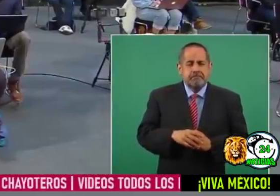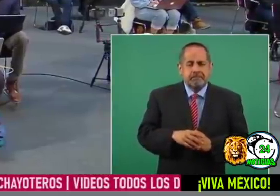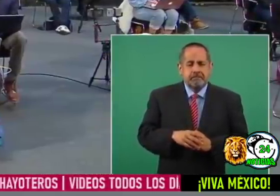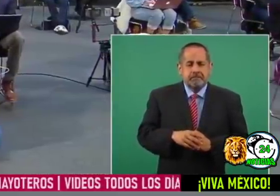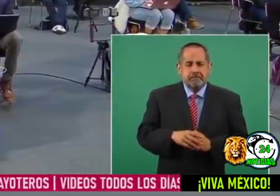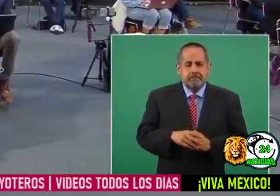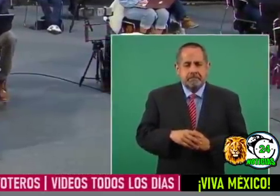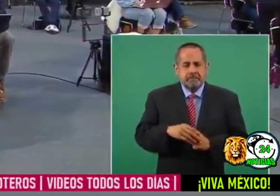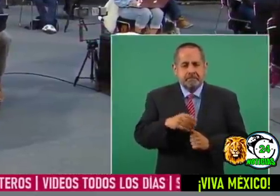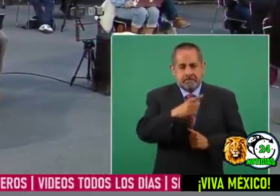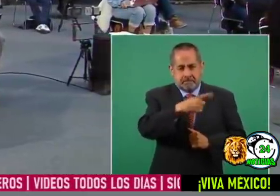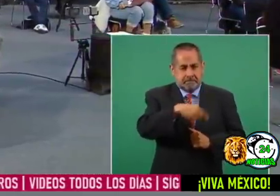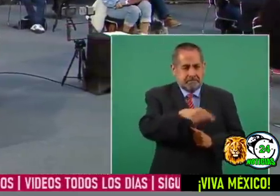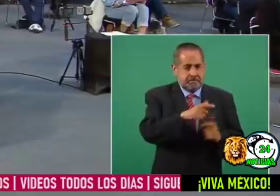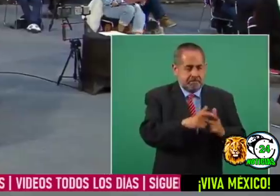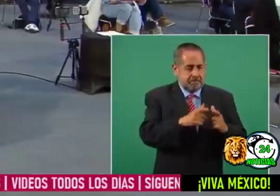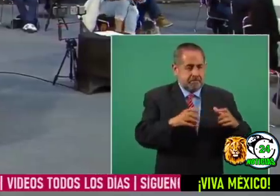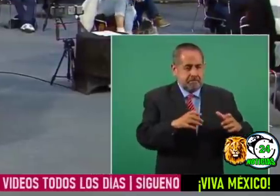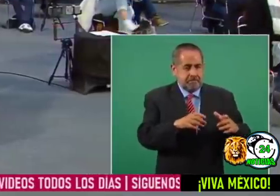a favor de